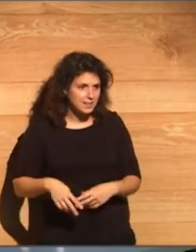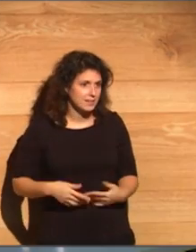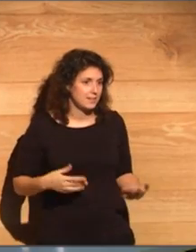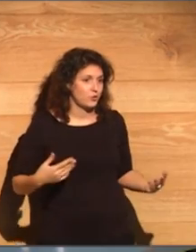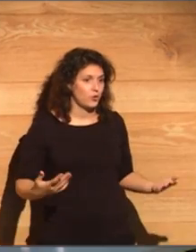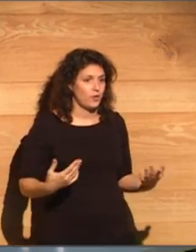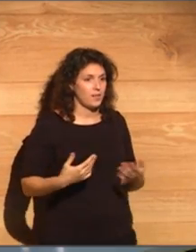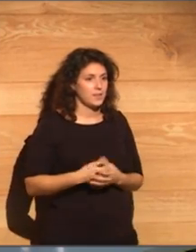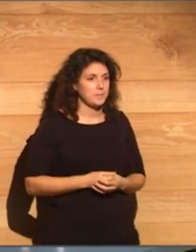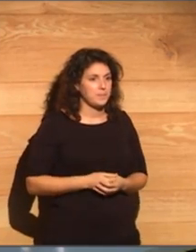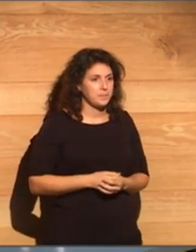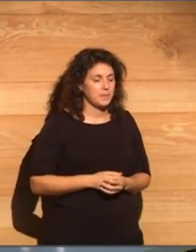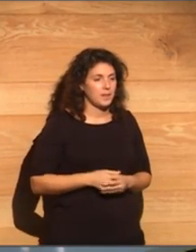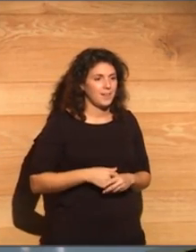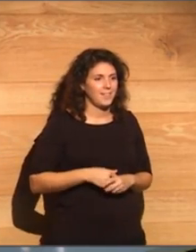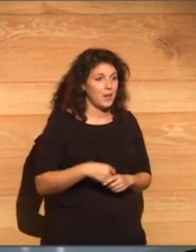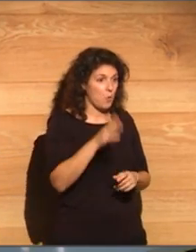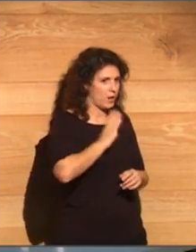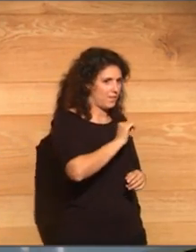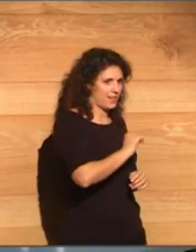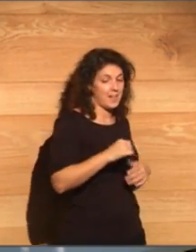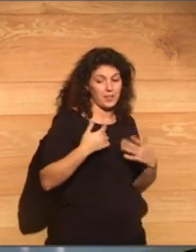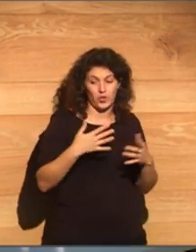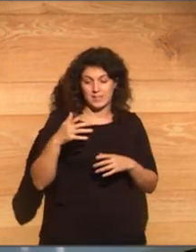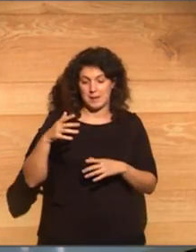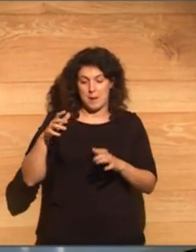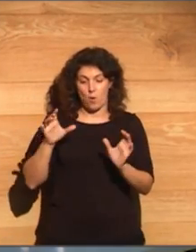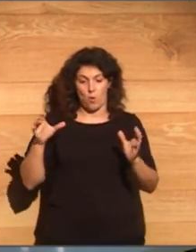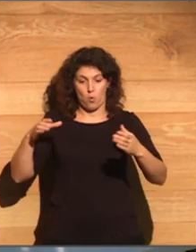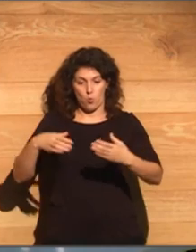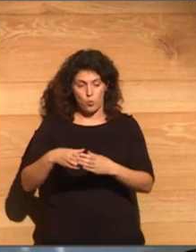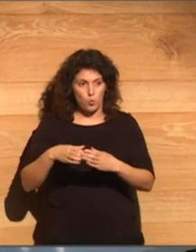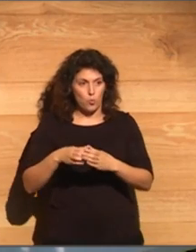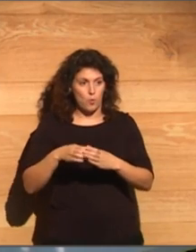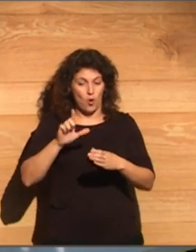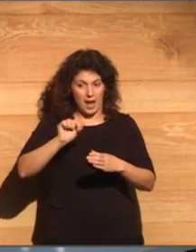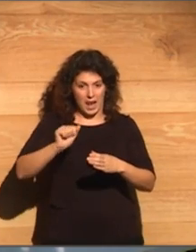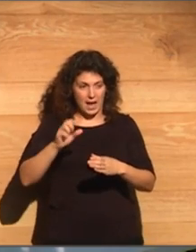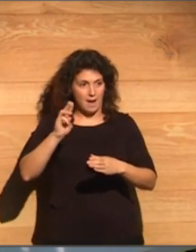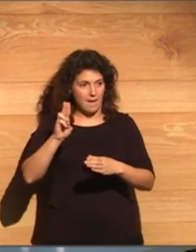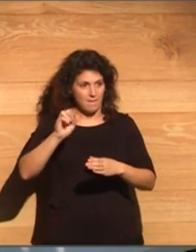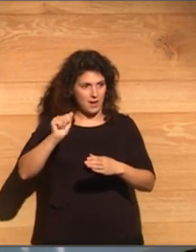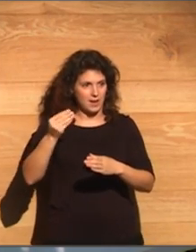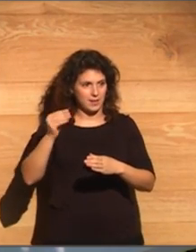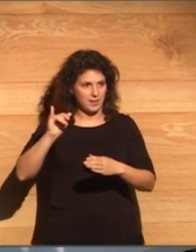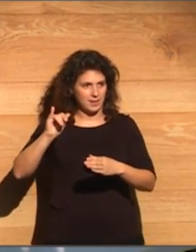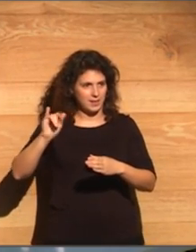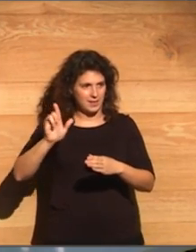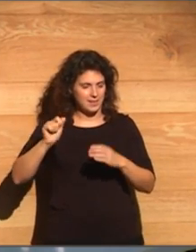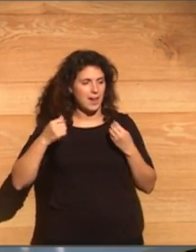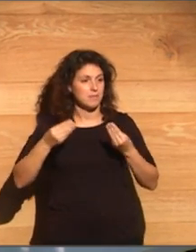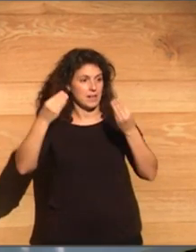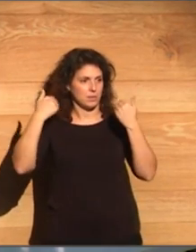Y en fin, y mandan... tan brillante. Un pequeño comando, por decirlo así, a hacerse con la vaquilla. Roba la vaquilla, nos hacemos una caldereta. Nos